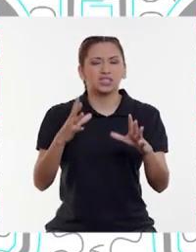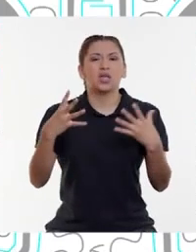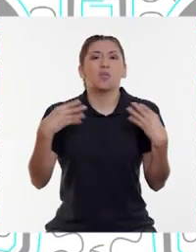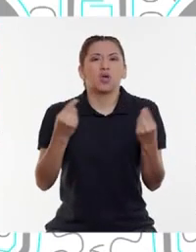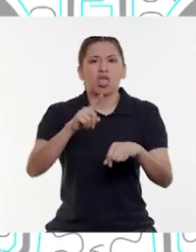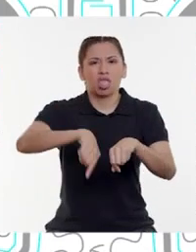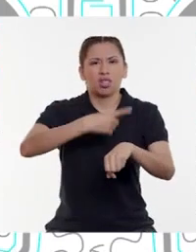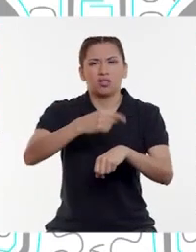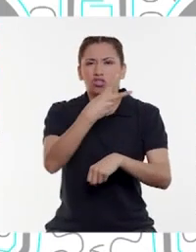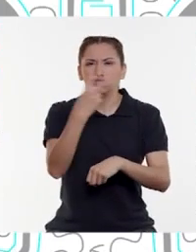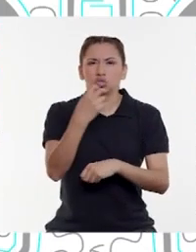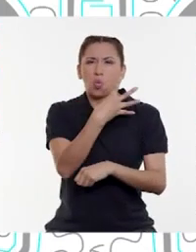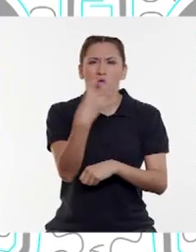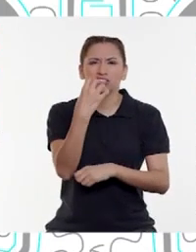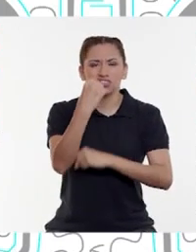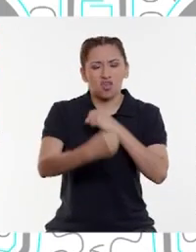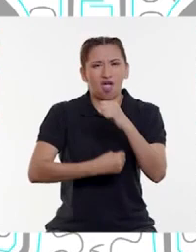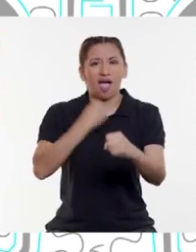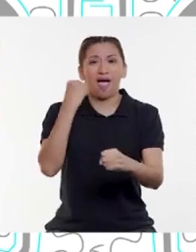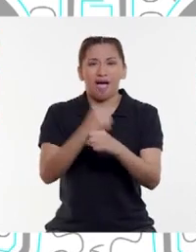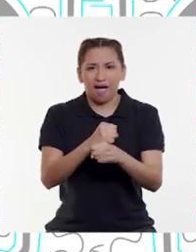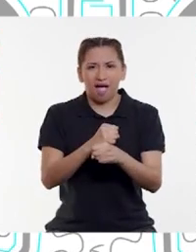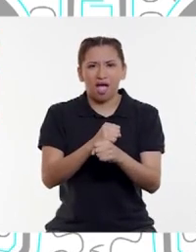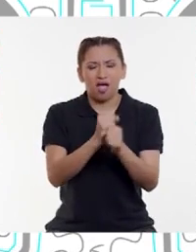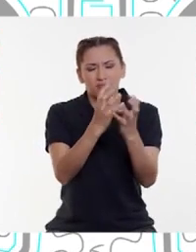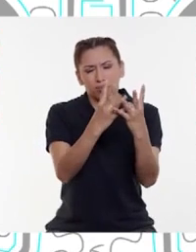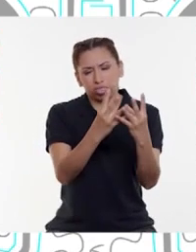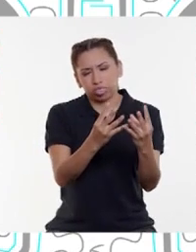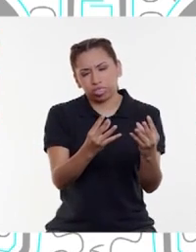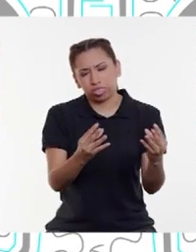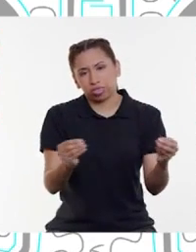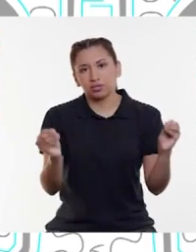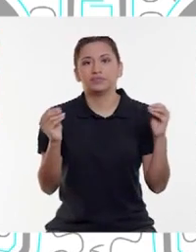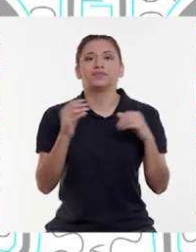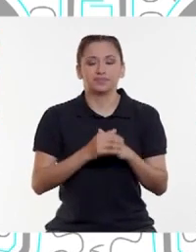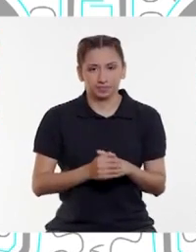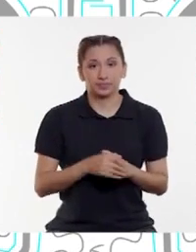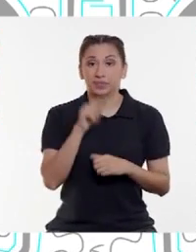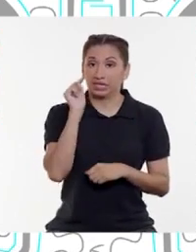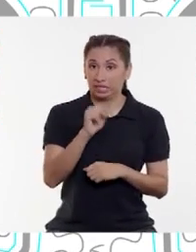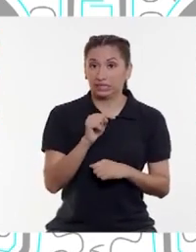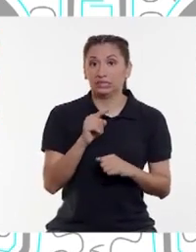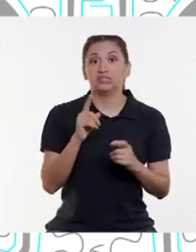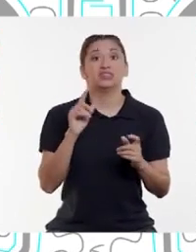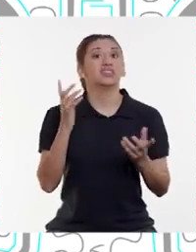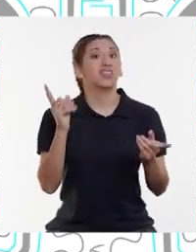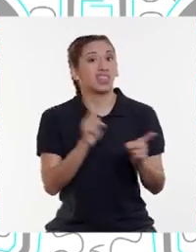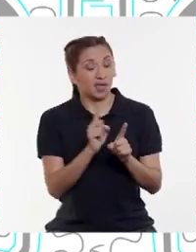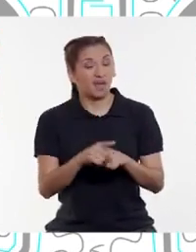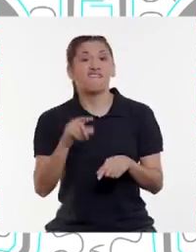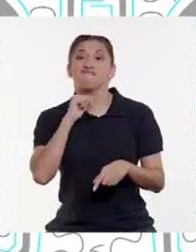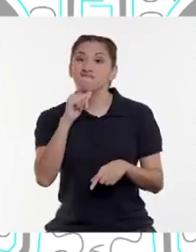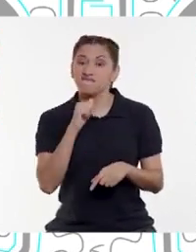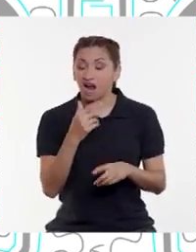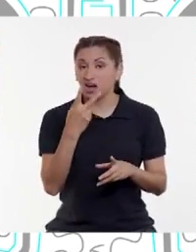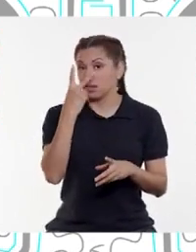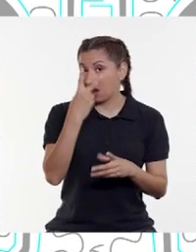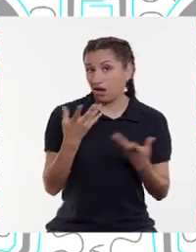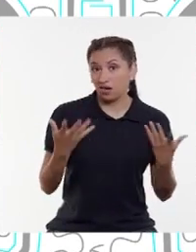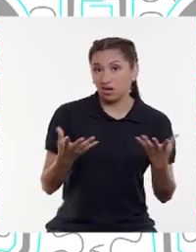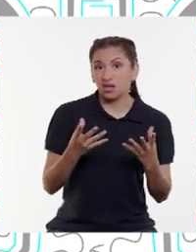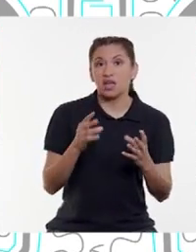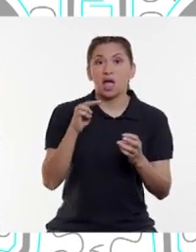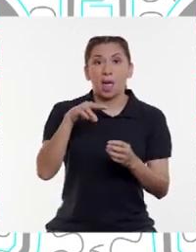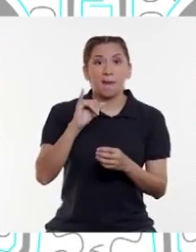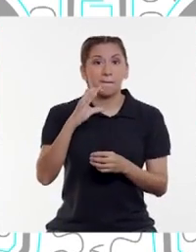tardaban entre 200 y 400 años en descomponerse. Y eso sin contar lo que vimos